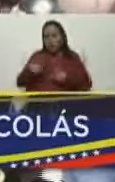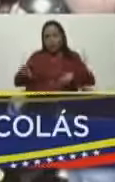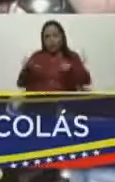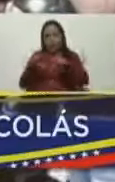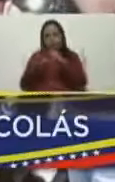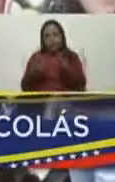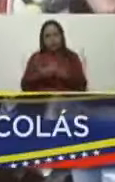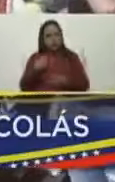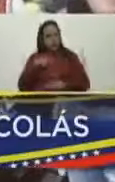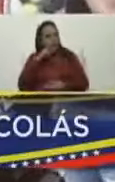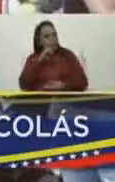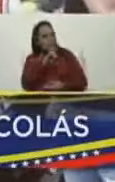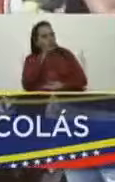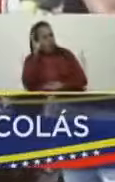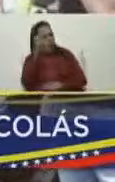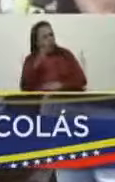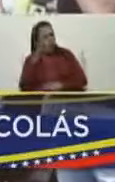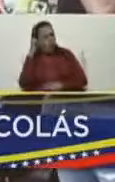yo lo había visto en Europa.